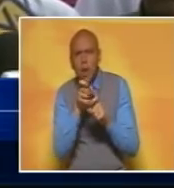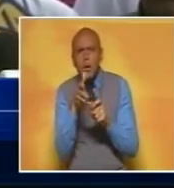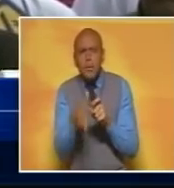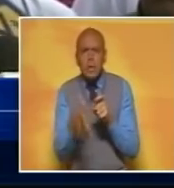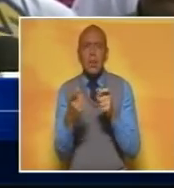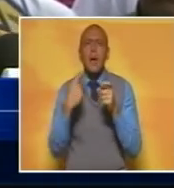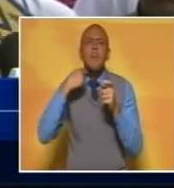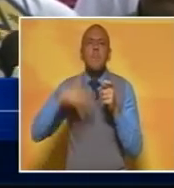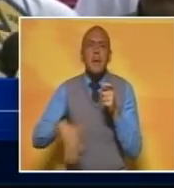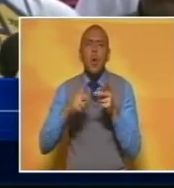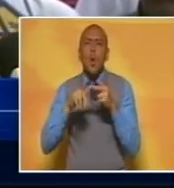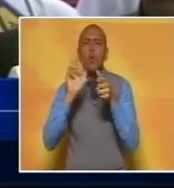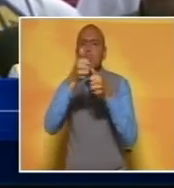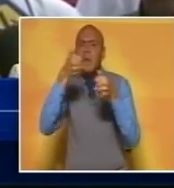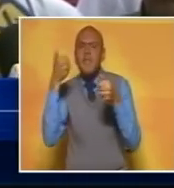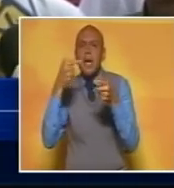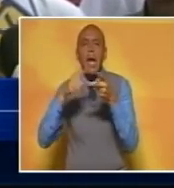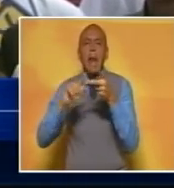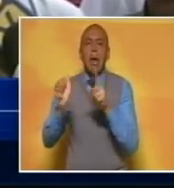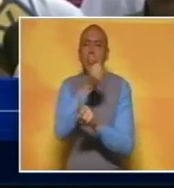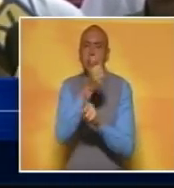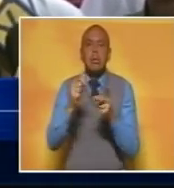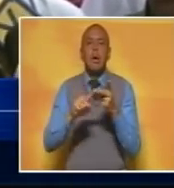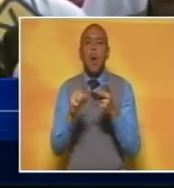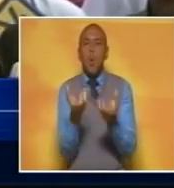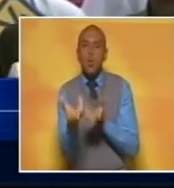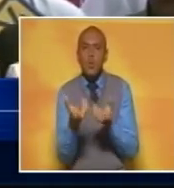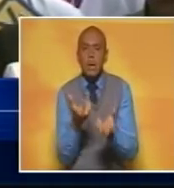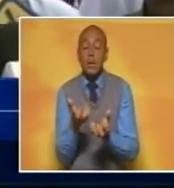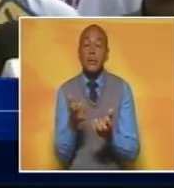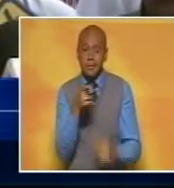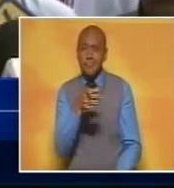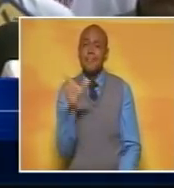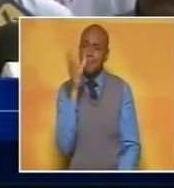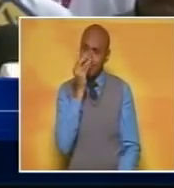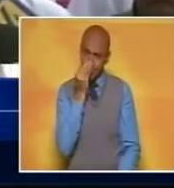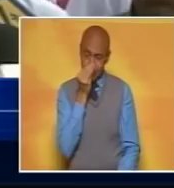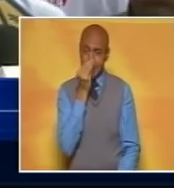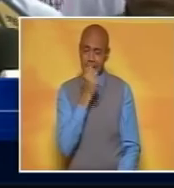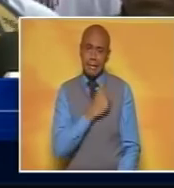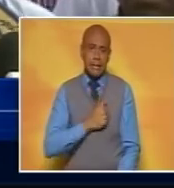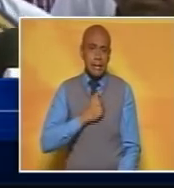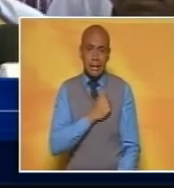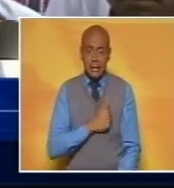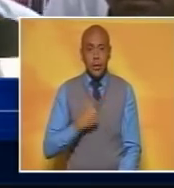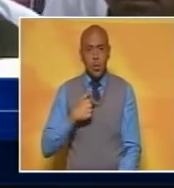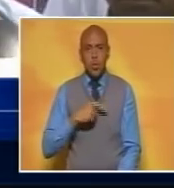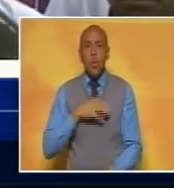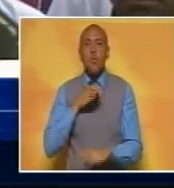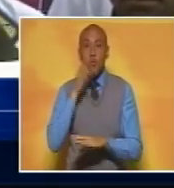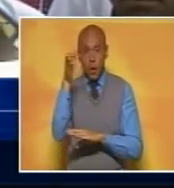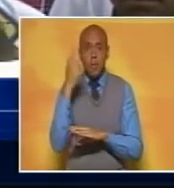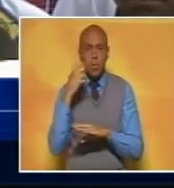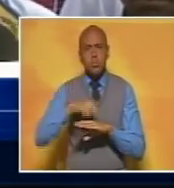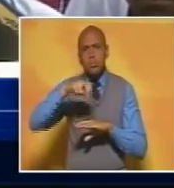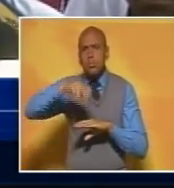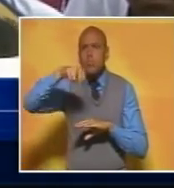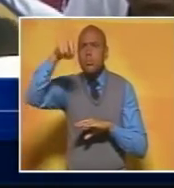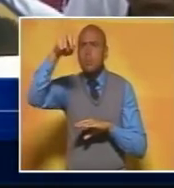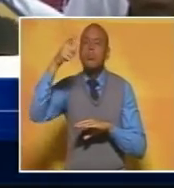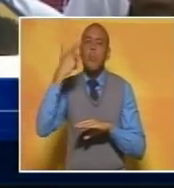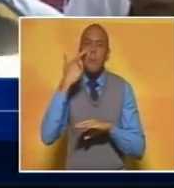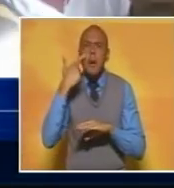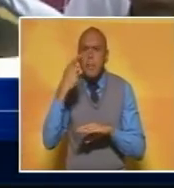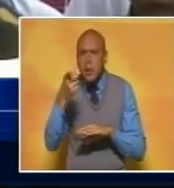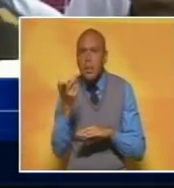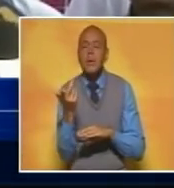la neverita, la cocina. Es triste, es triste. Yo estaba caminando por esos sectores, logramos subir hasta allá, hasta arriba,